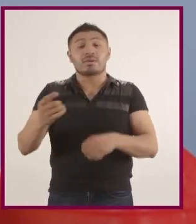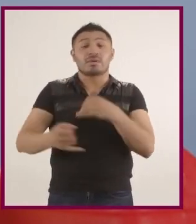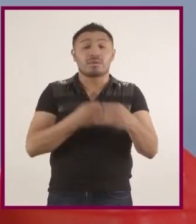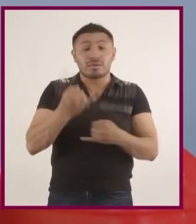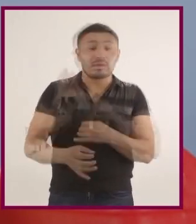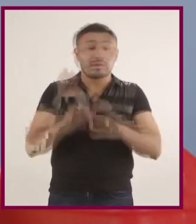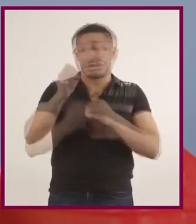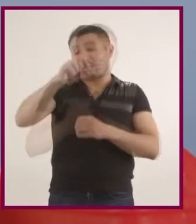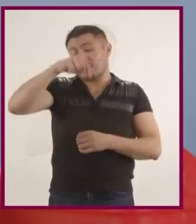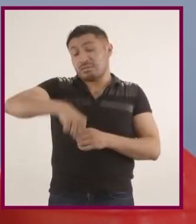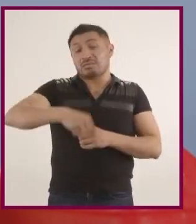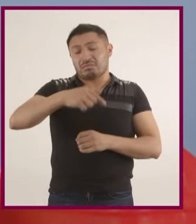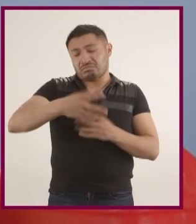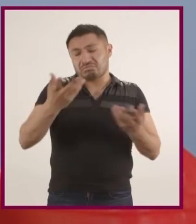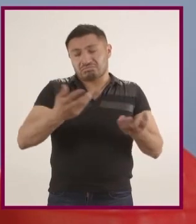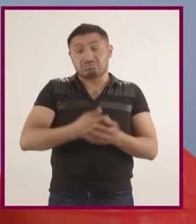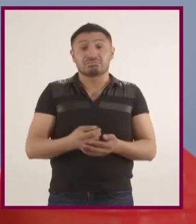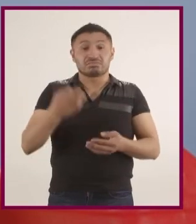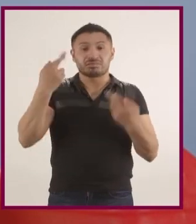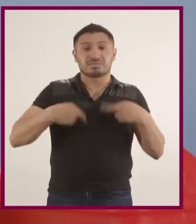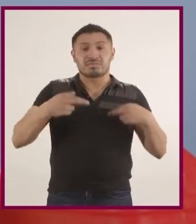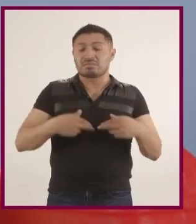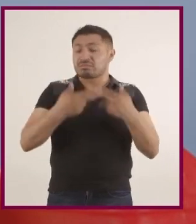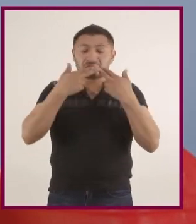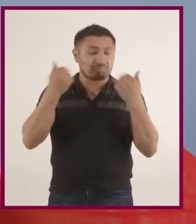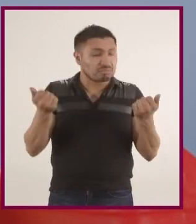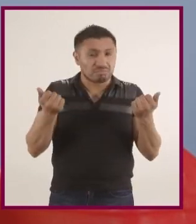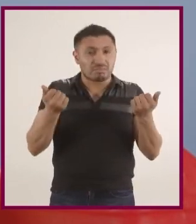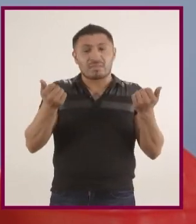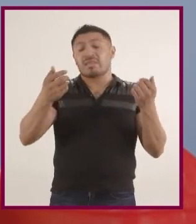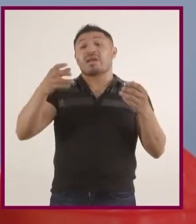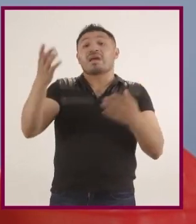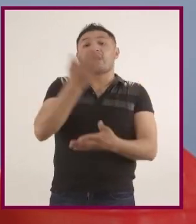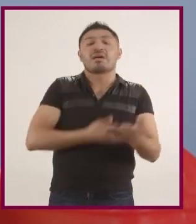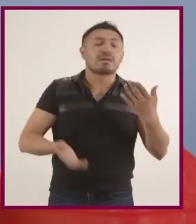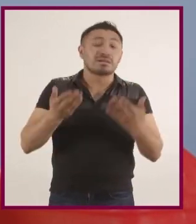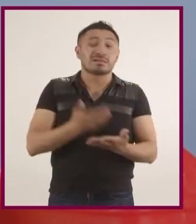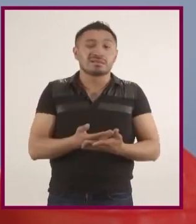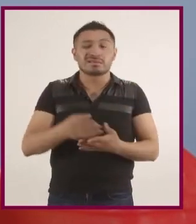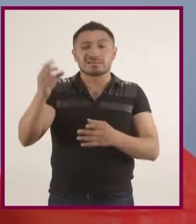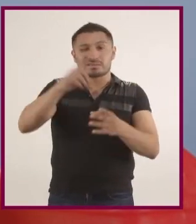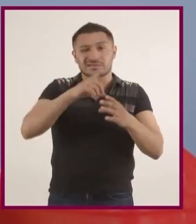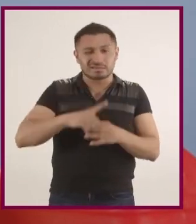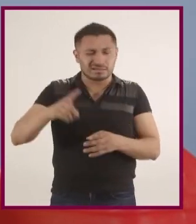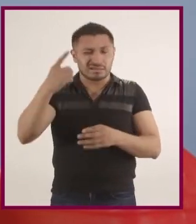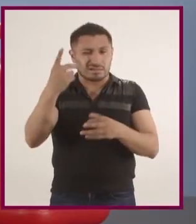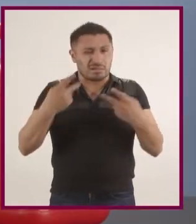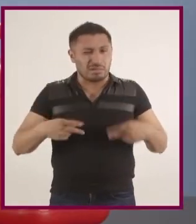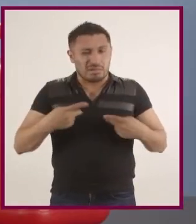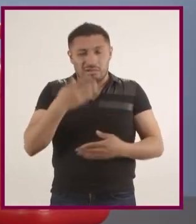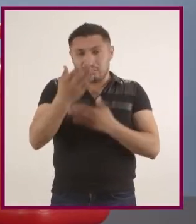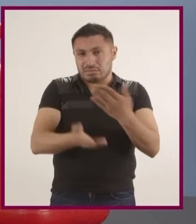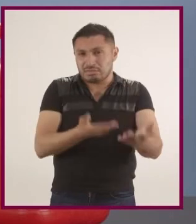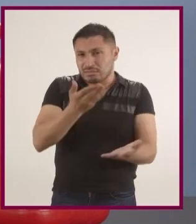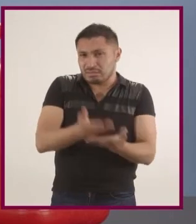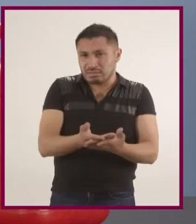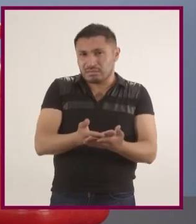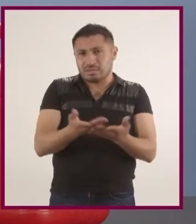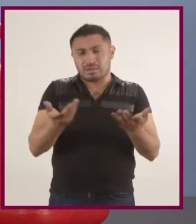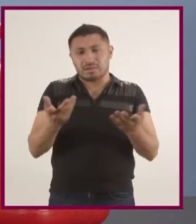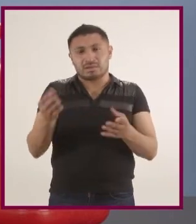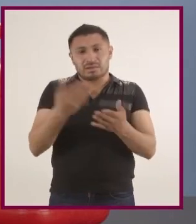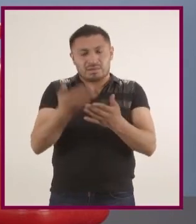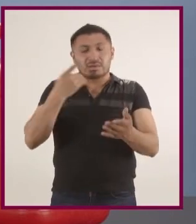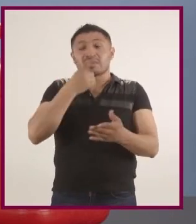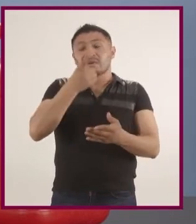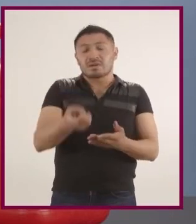o como es de costumbre si la ropa ya no nos queda compartirla o donarla a alguien que le pueda servir como mencionamos en